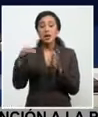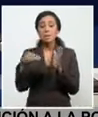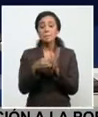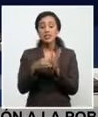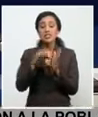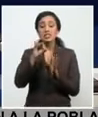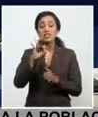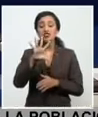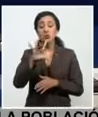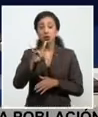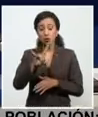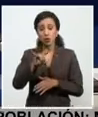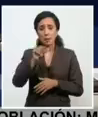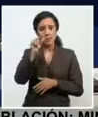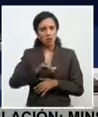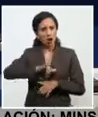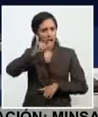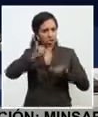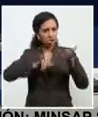6.759 son emigrados y